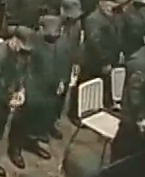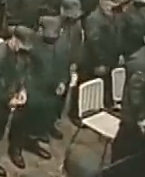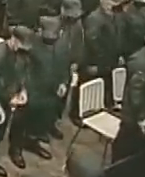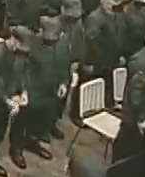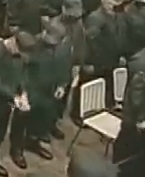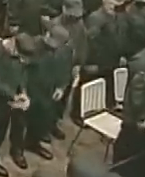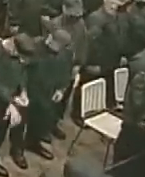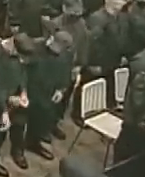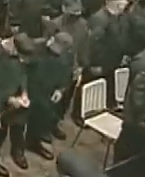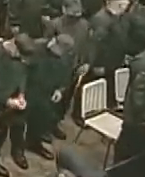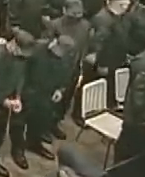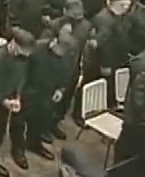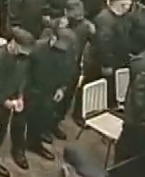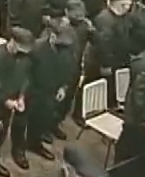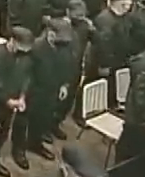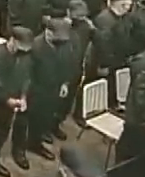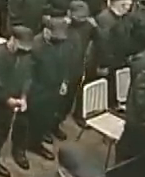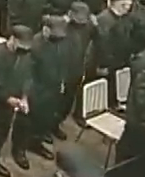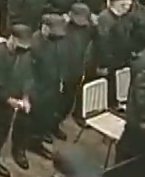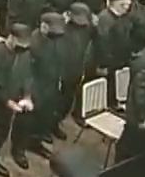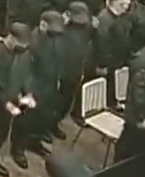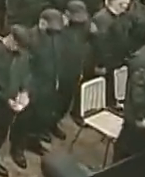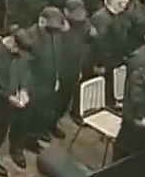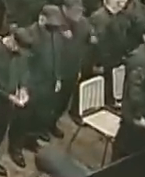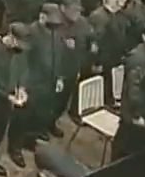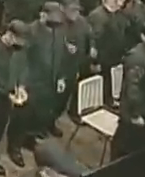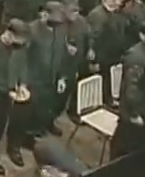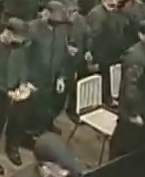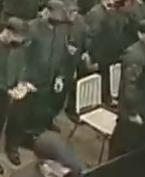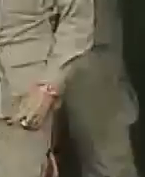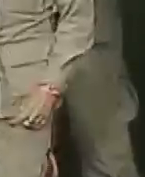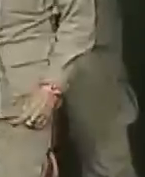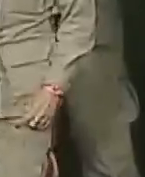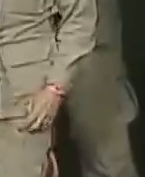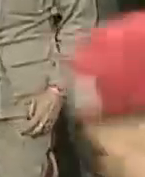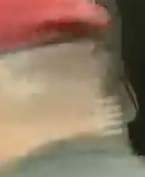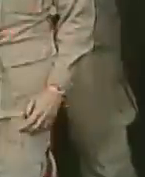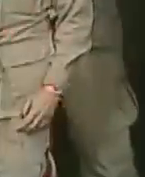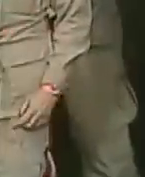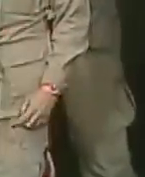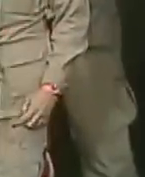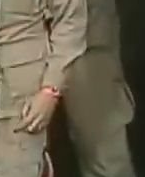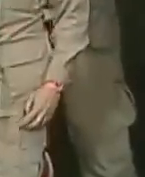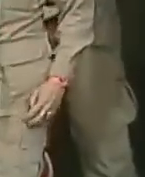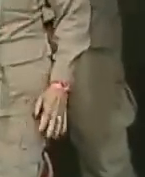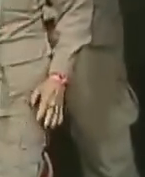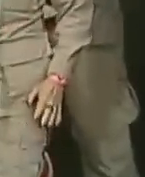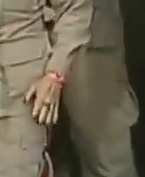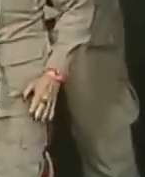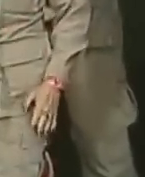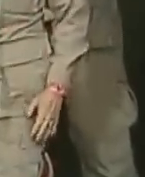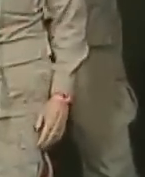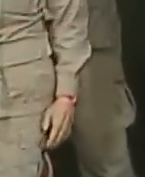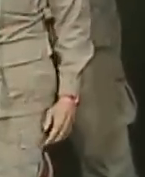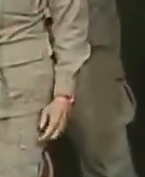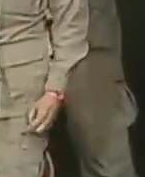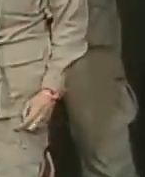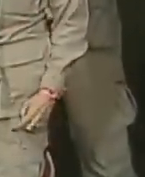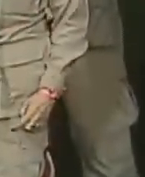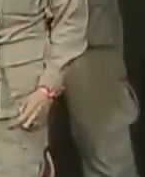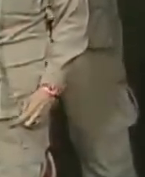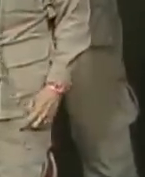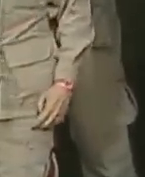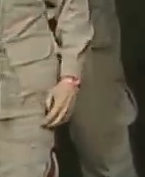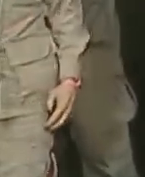siempre alerta ante el enemigo, así como también esta lucha para preservar el